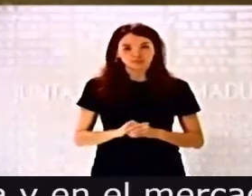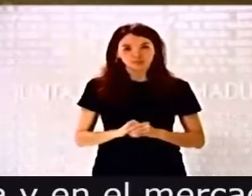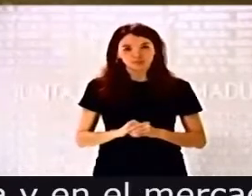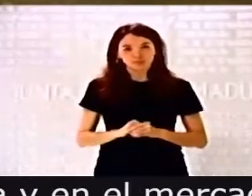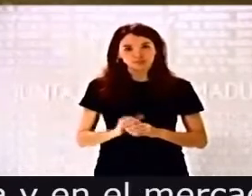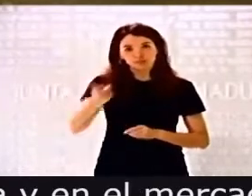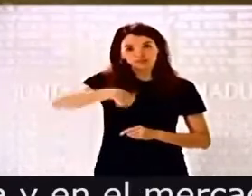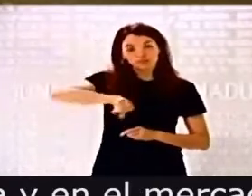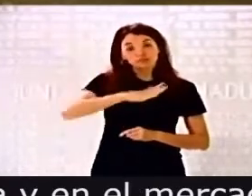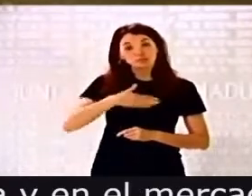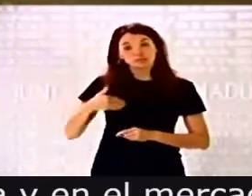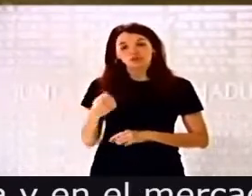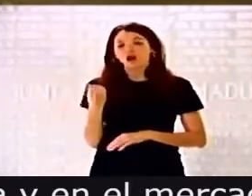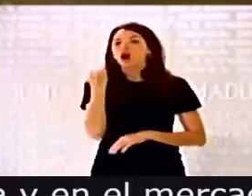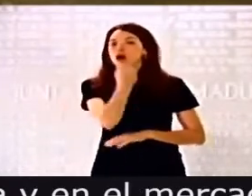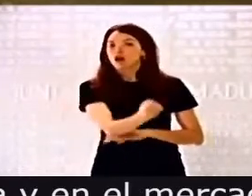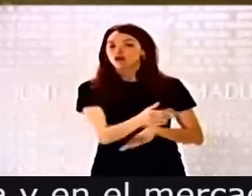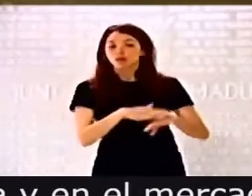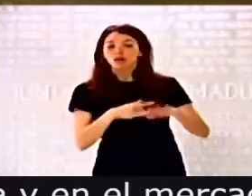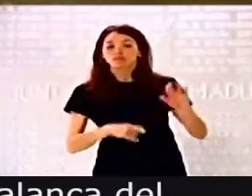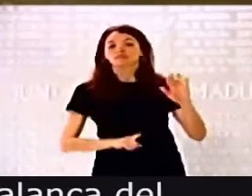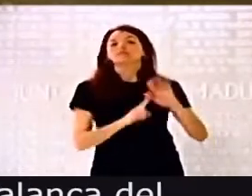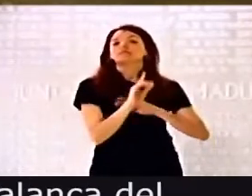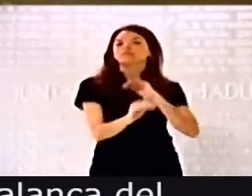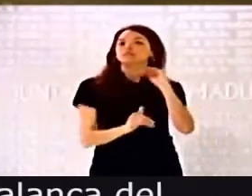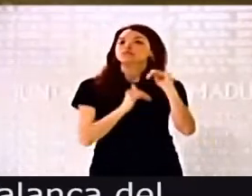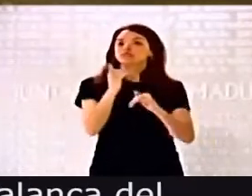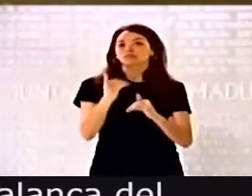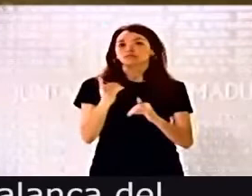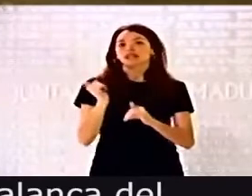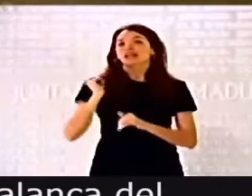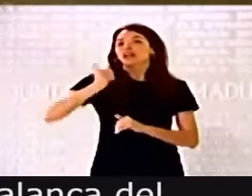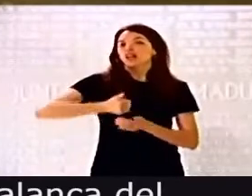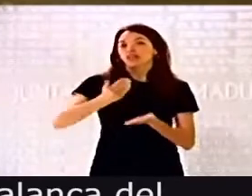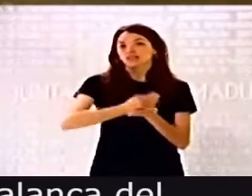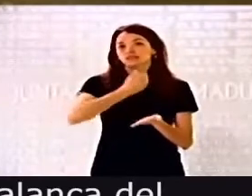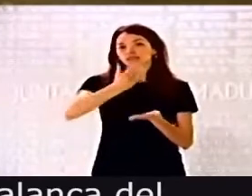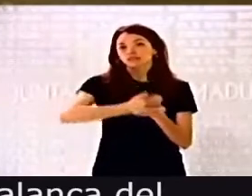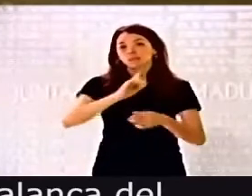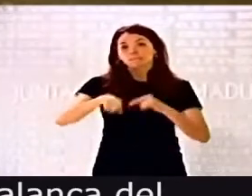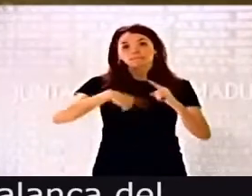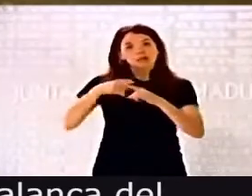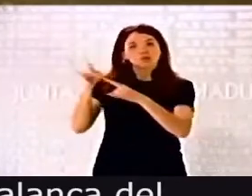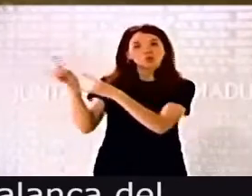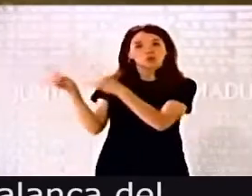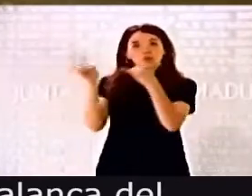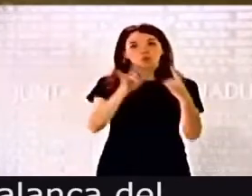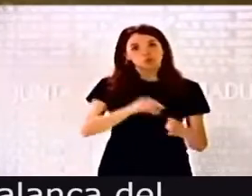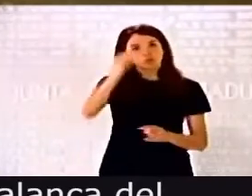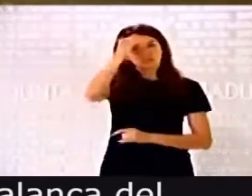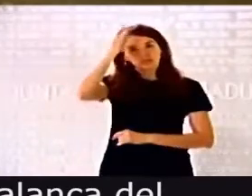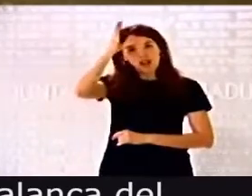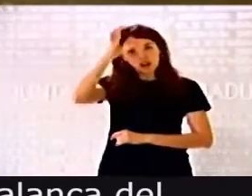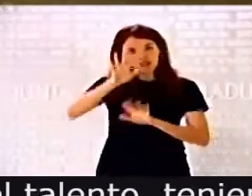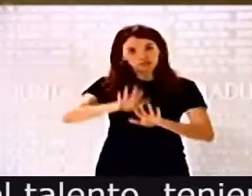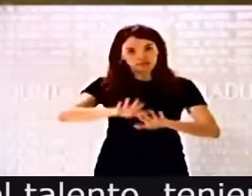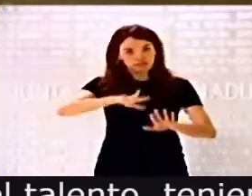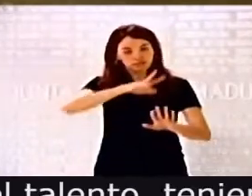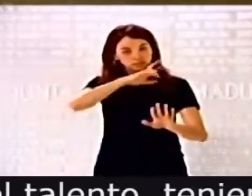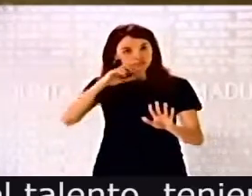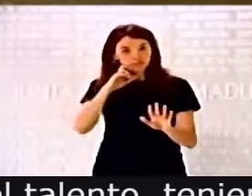actuar como palanca del desarrollo y generación de riqueza y atracción del talento, teniendo en cuenta como